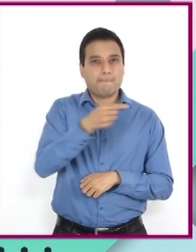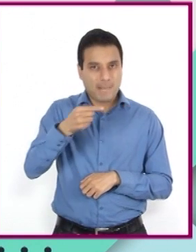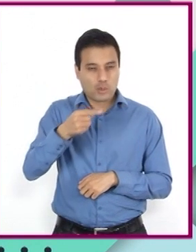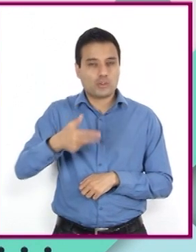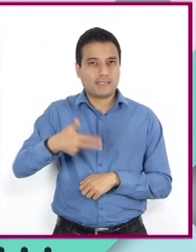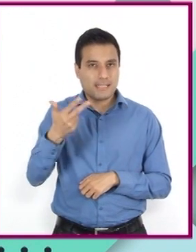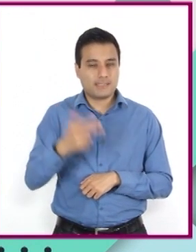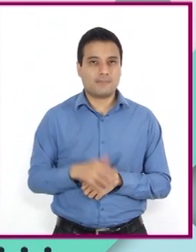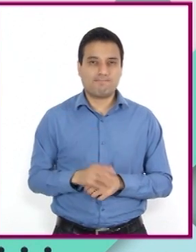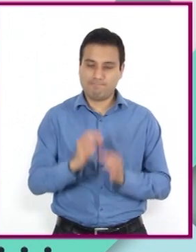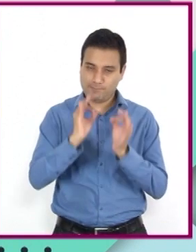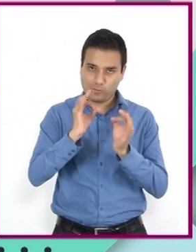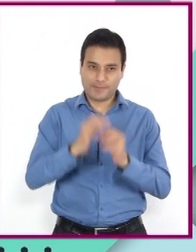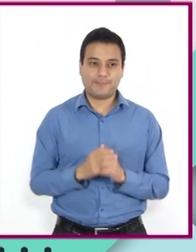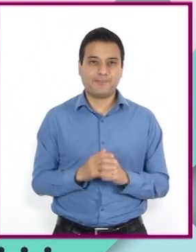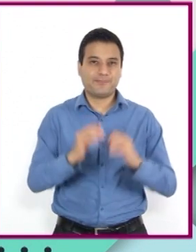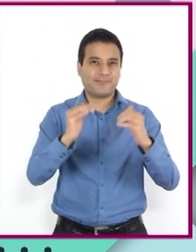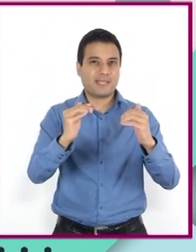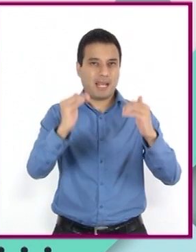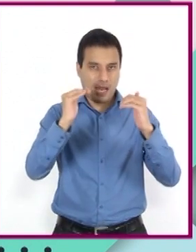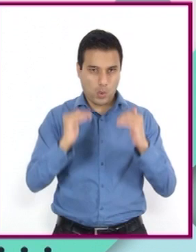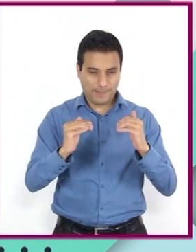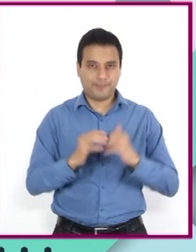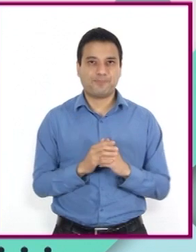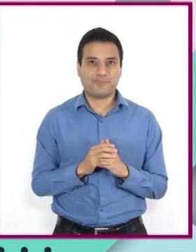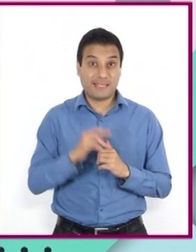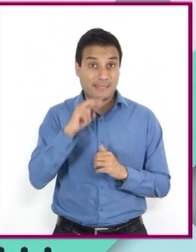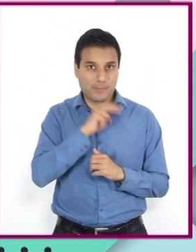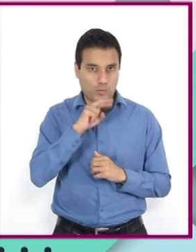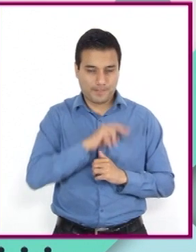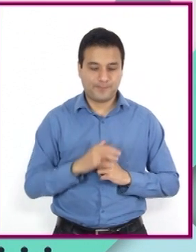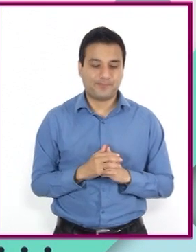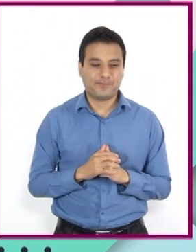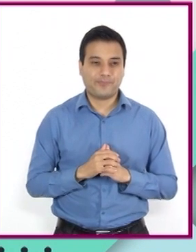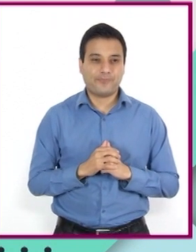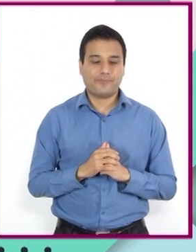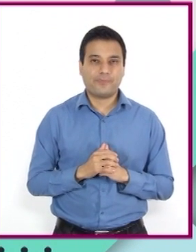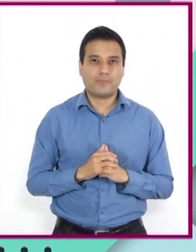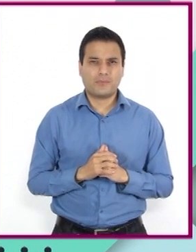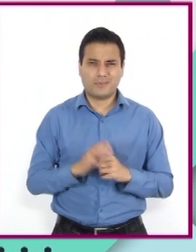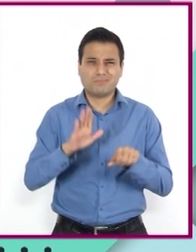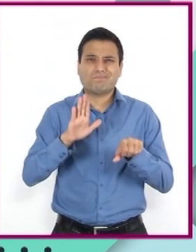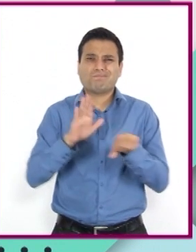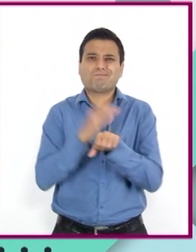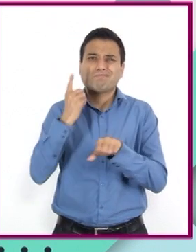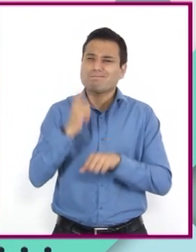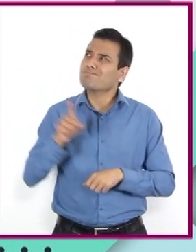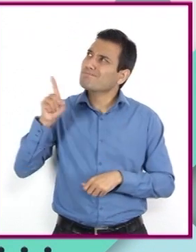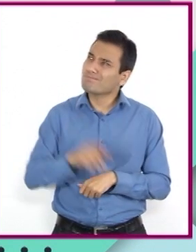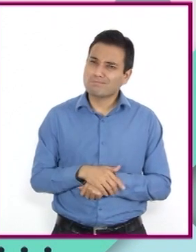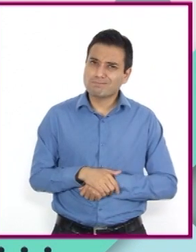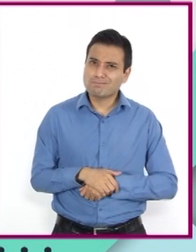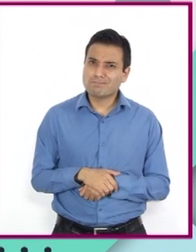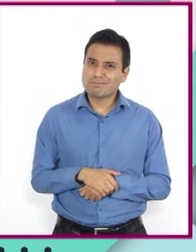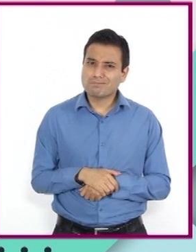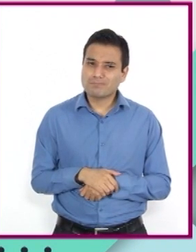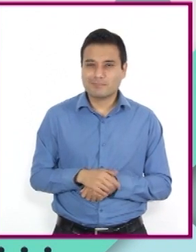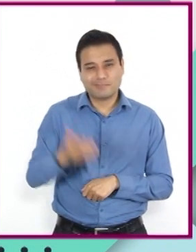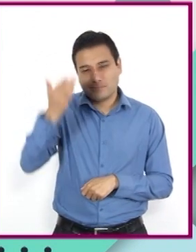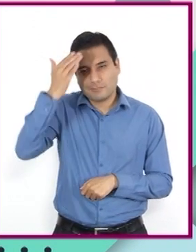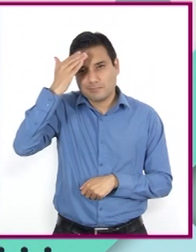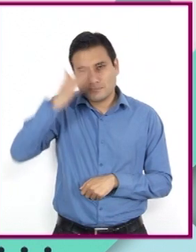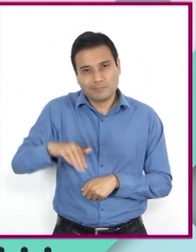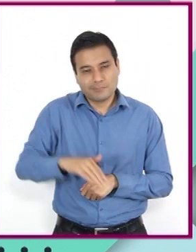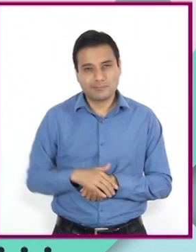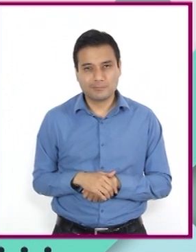Muy bien. Ahora respondan también rápidamente. ¿Por qué nos da ese resultado? ¿Ya saben la